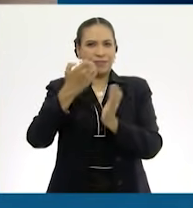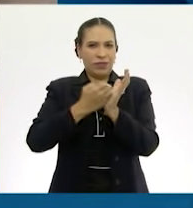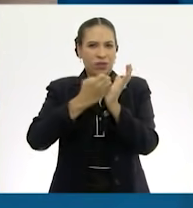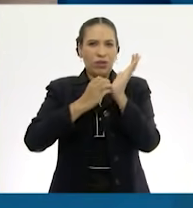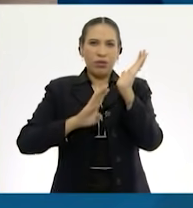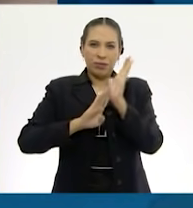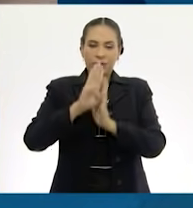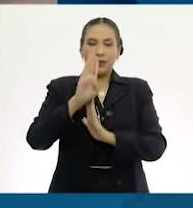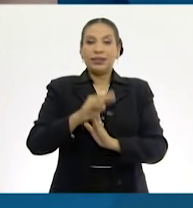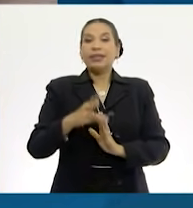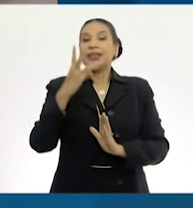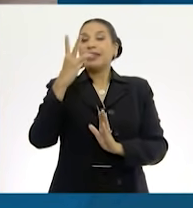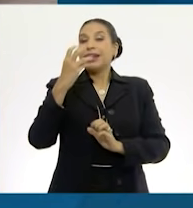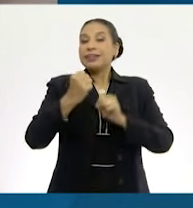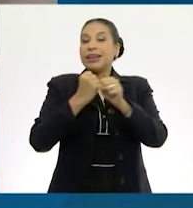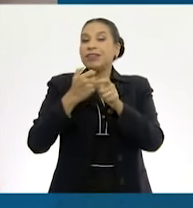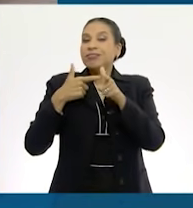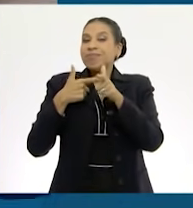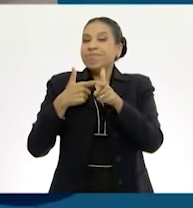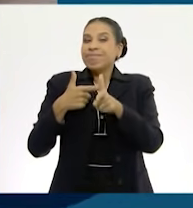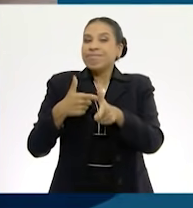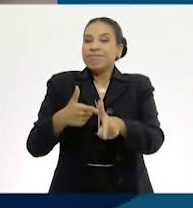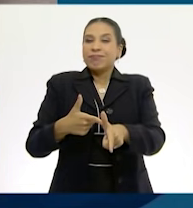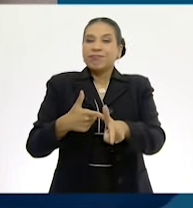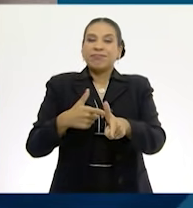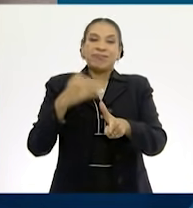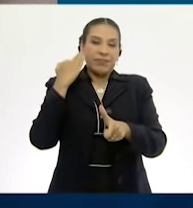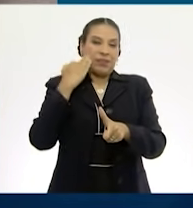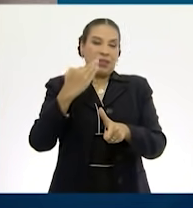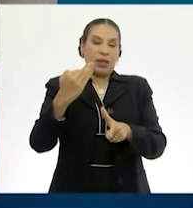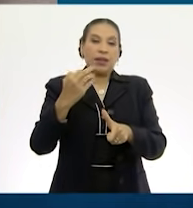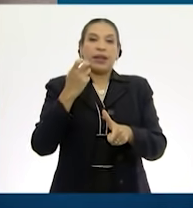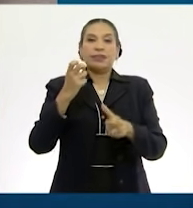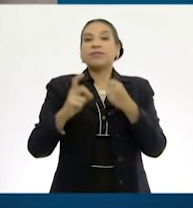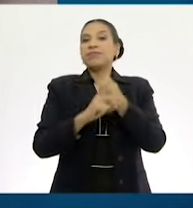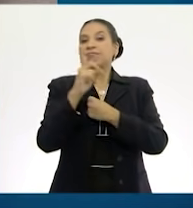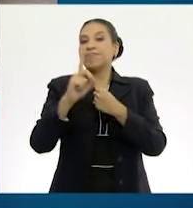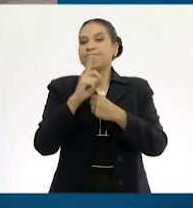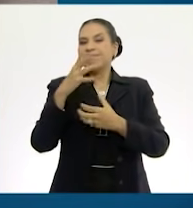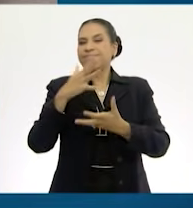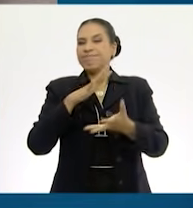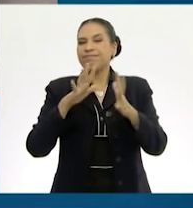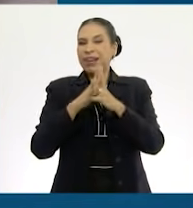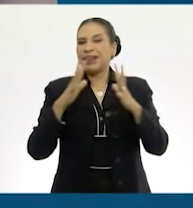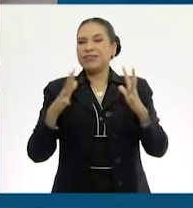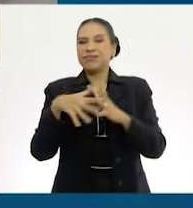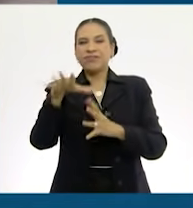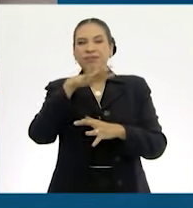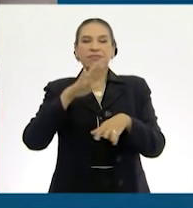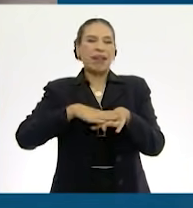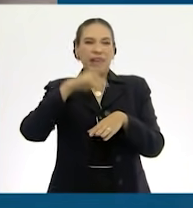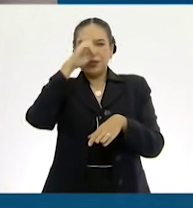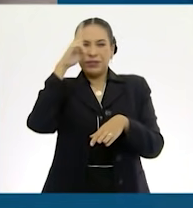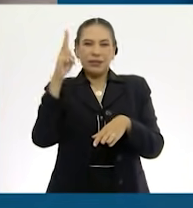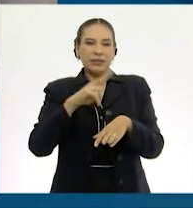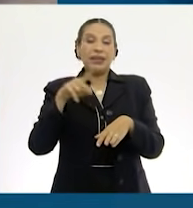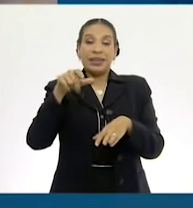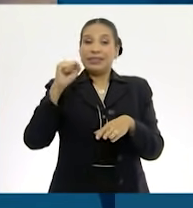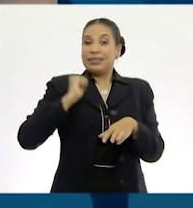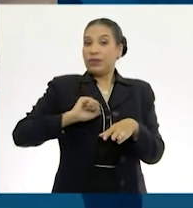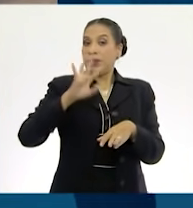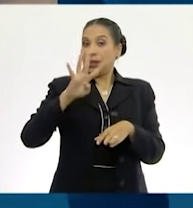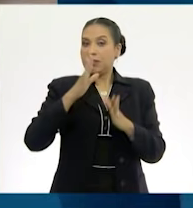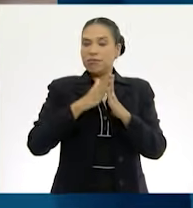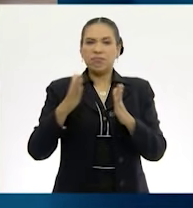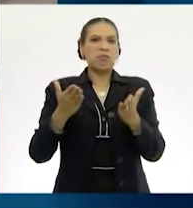y duró 3 años. Así es. Ese fue el conflicto armado más sangriento del siglo XIX.